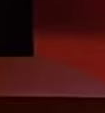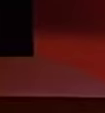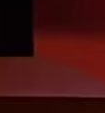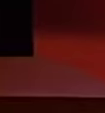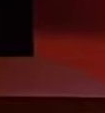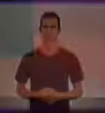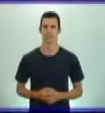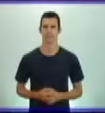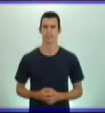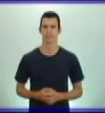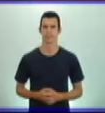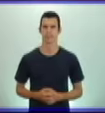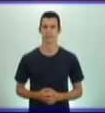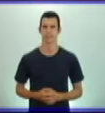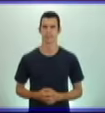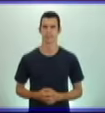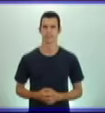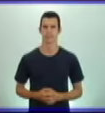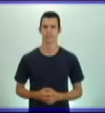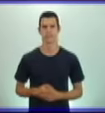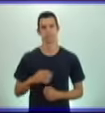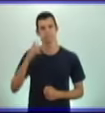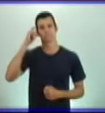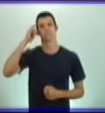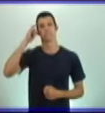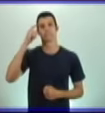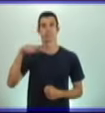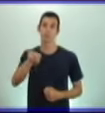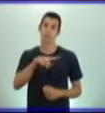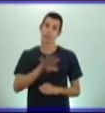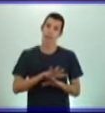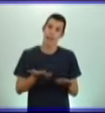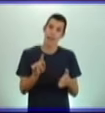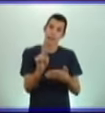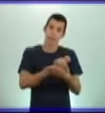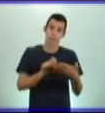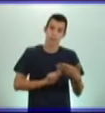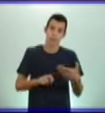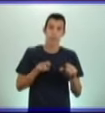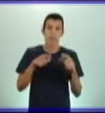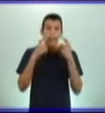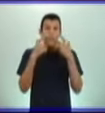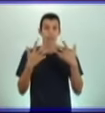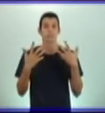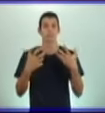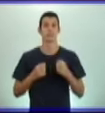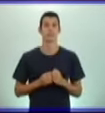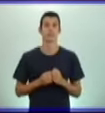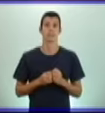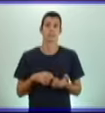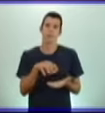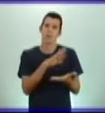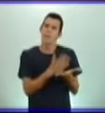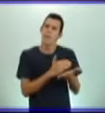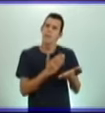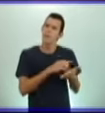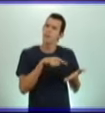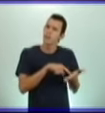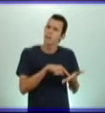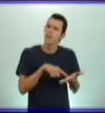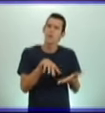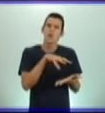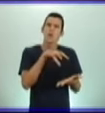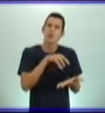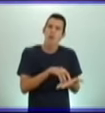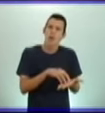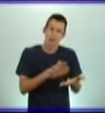Bien, pienso que ya han tenido tiempo de copiar dónde se encuentran los contenidos, porque además queremos sugerirle a la familia que